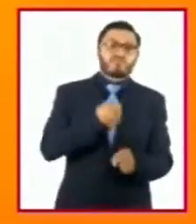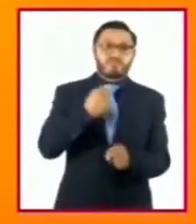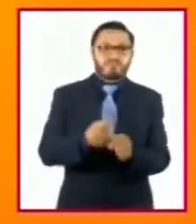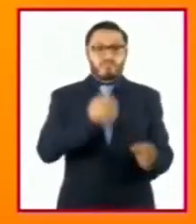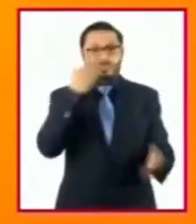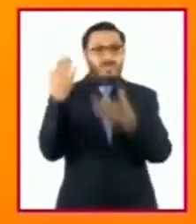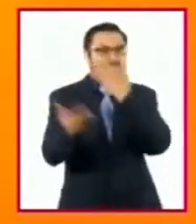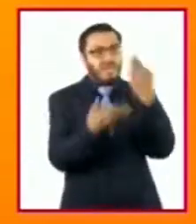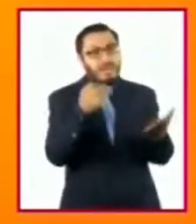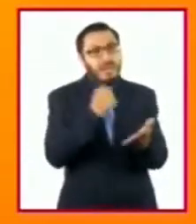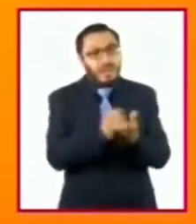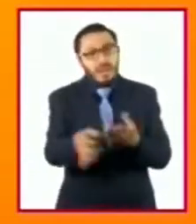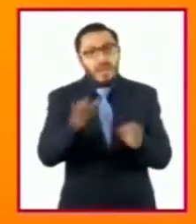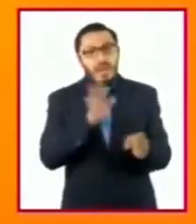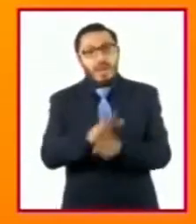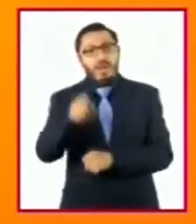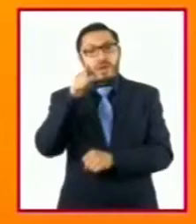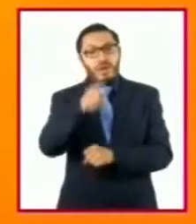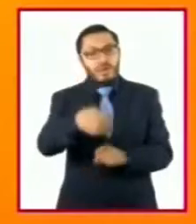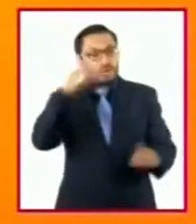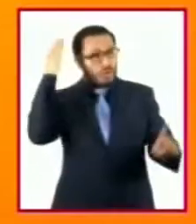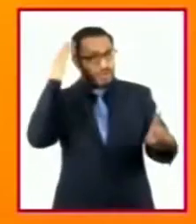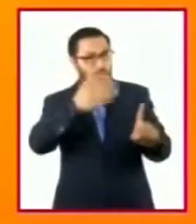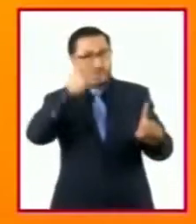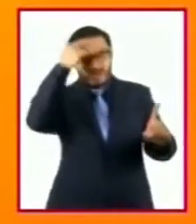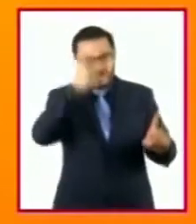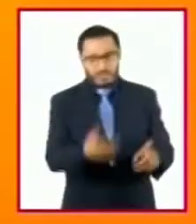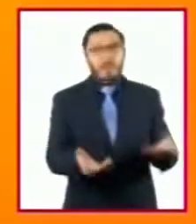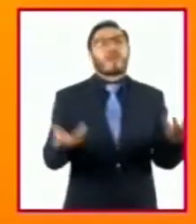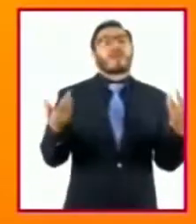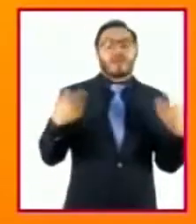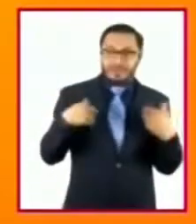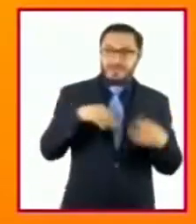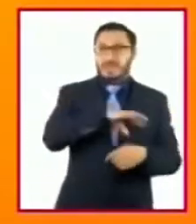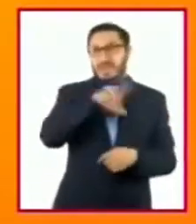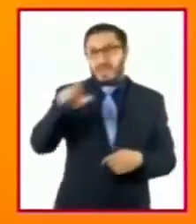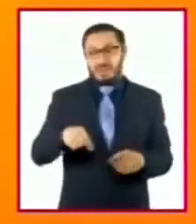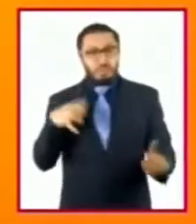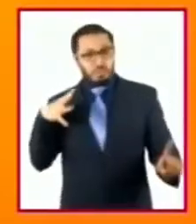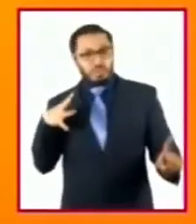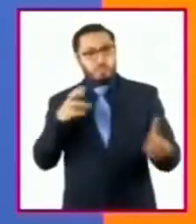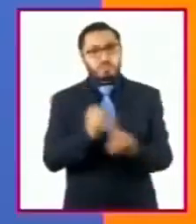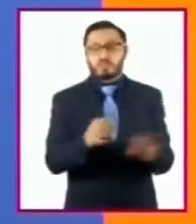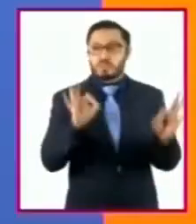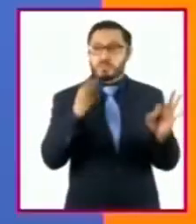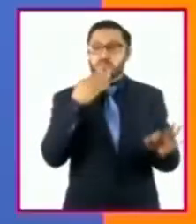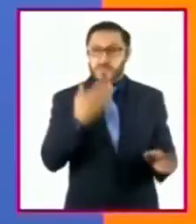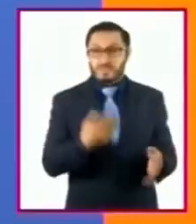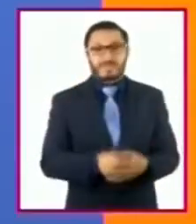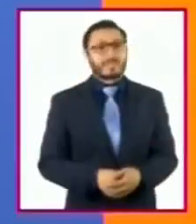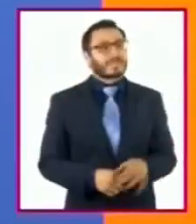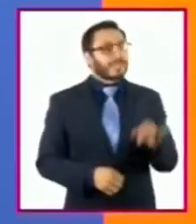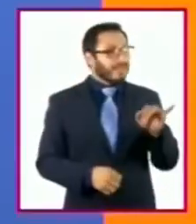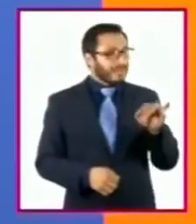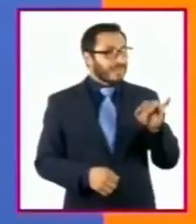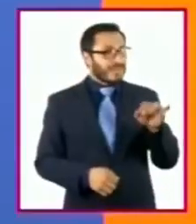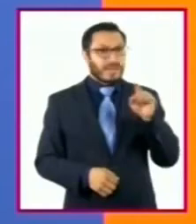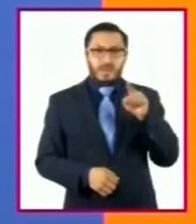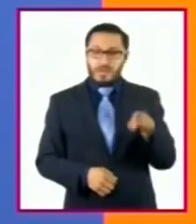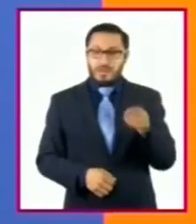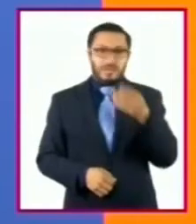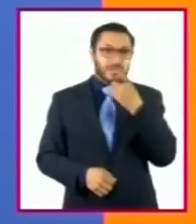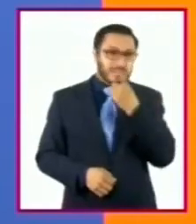verdad enfoque para darle espacio y tiempo y que puedas alcanzar esa meta. Sí, lo que usted explica